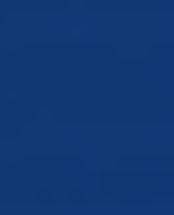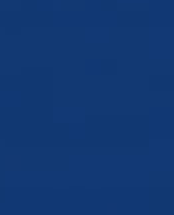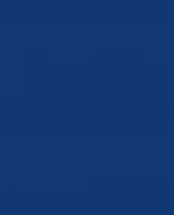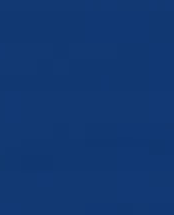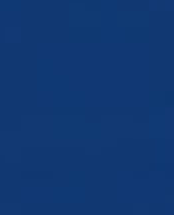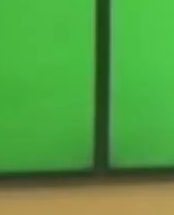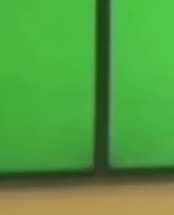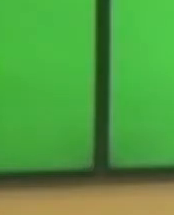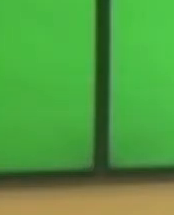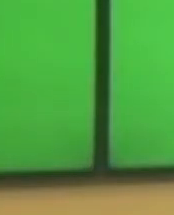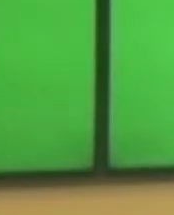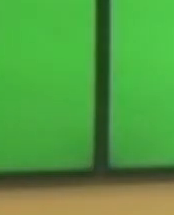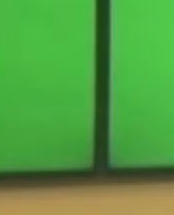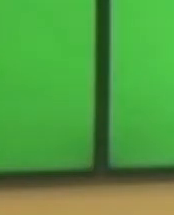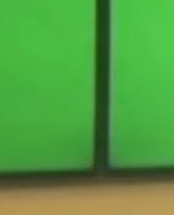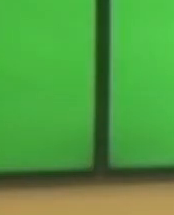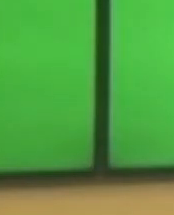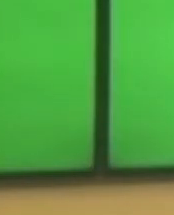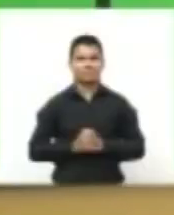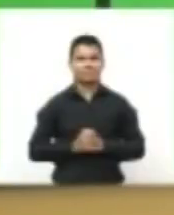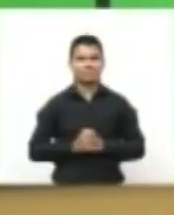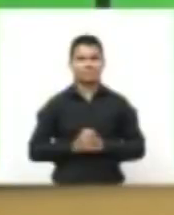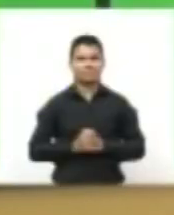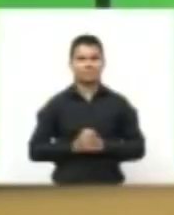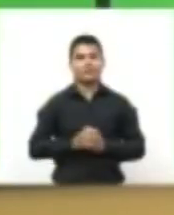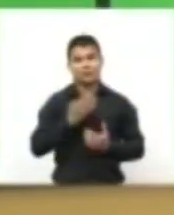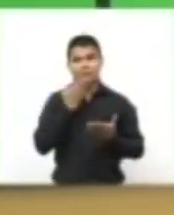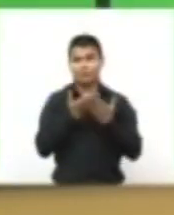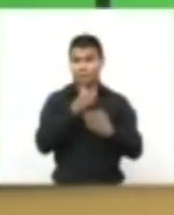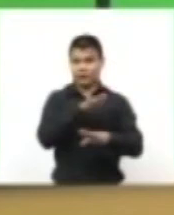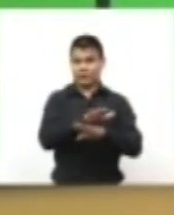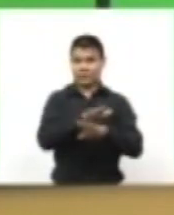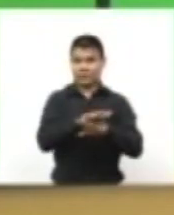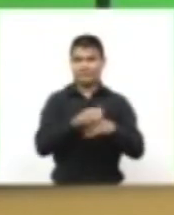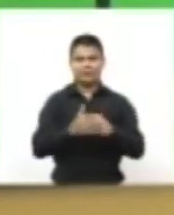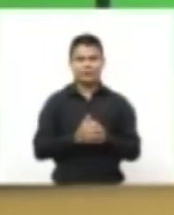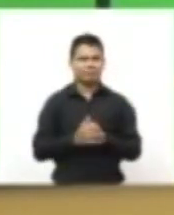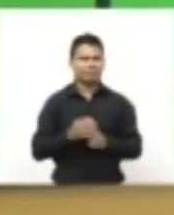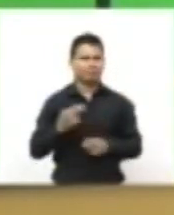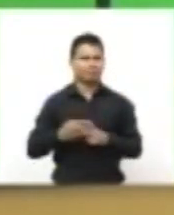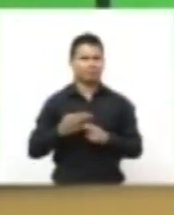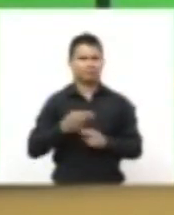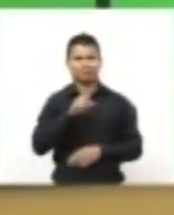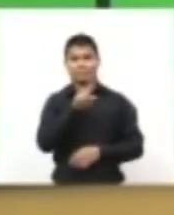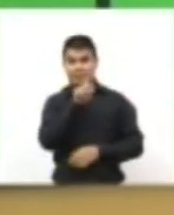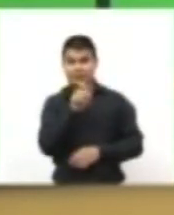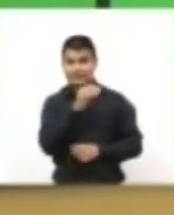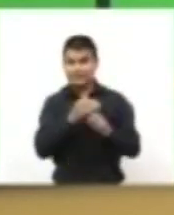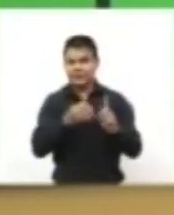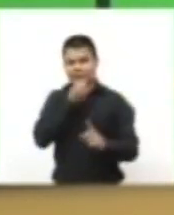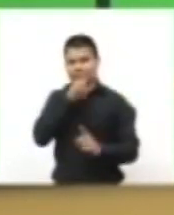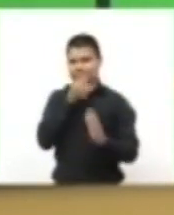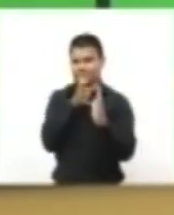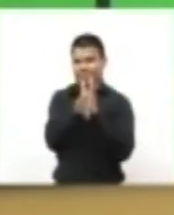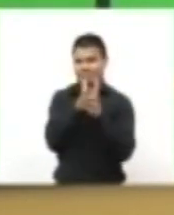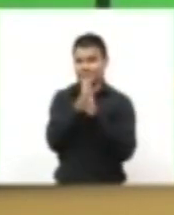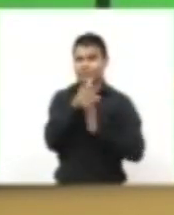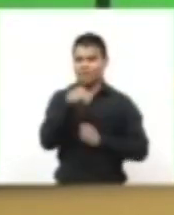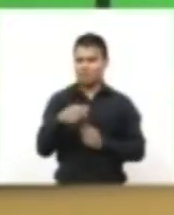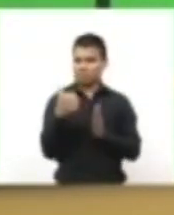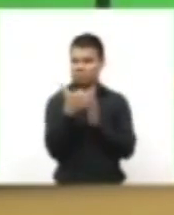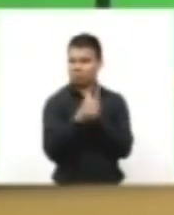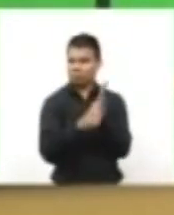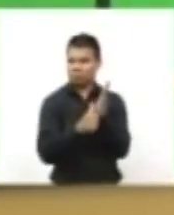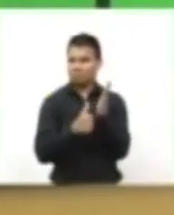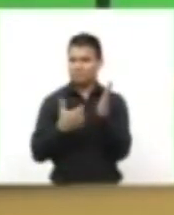uno, contigo. Buenas tardes. En nombre del equipo humano que hace posible las noticias de las 6:30 y de nuestro programa de